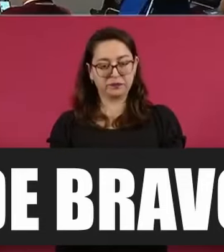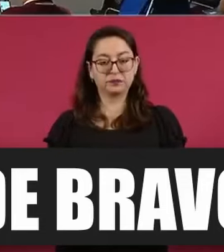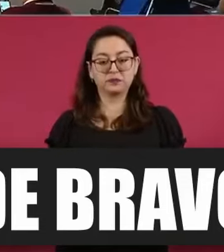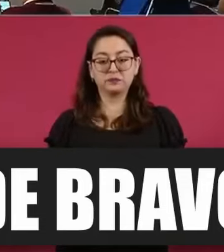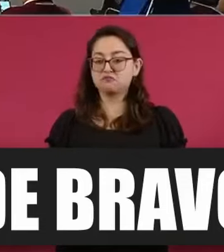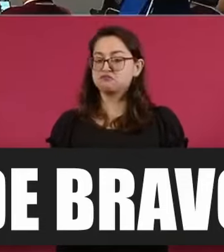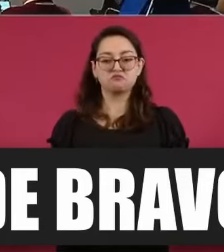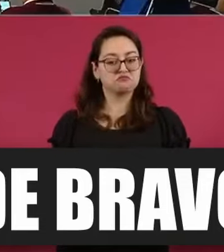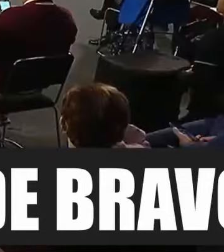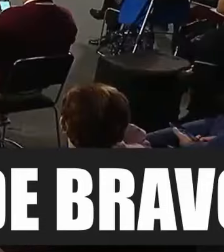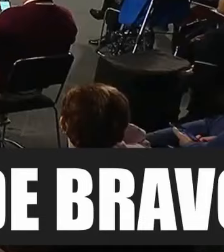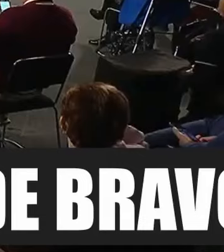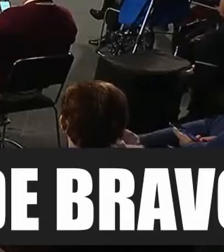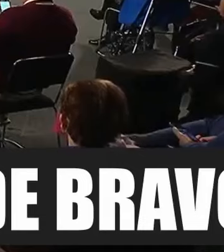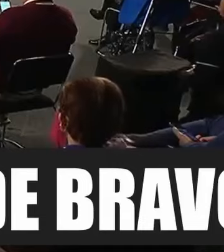y no les pagaban bien.